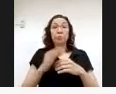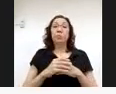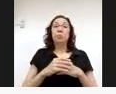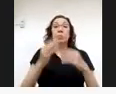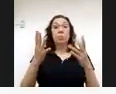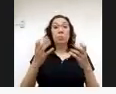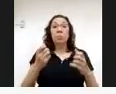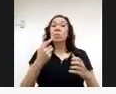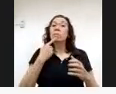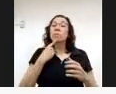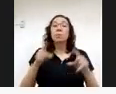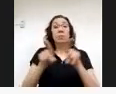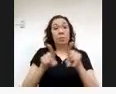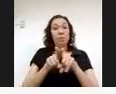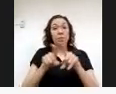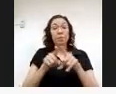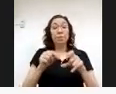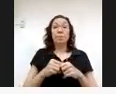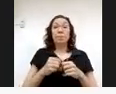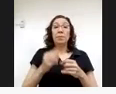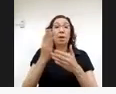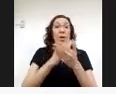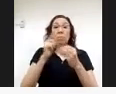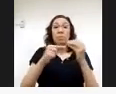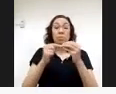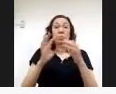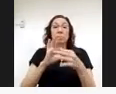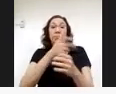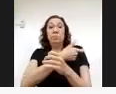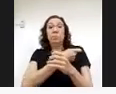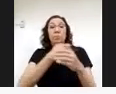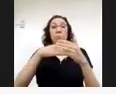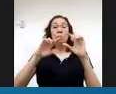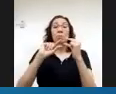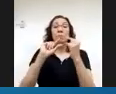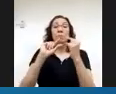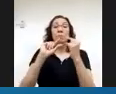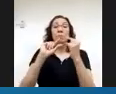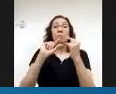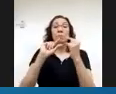Quiero mencionarles además algo acerca de la vacunación en grupos especiales.